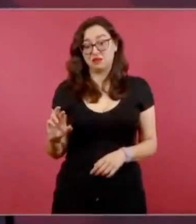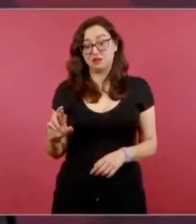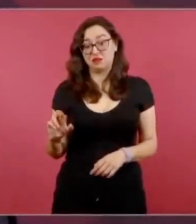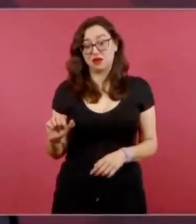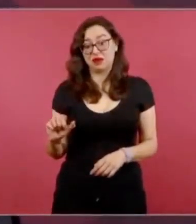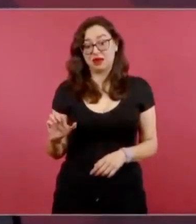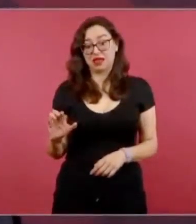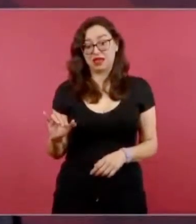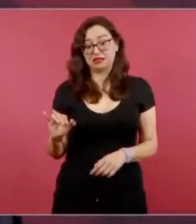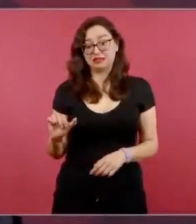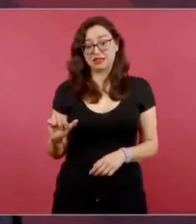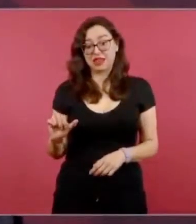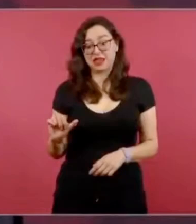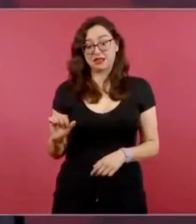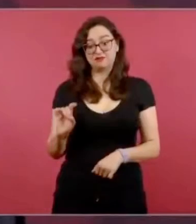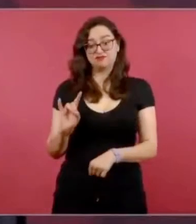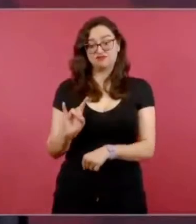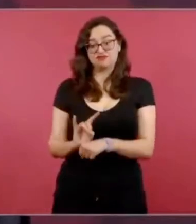de la apariencia,